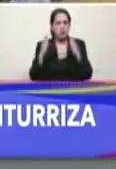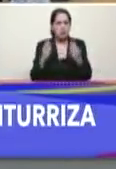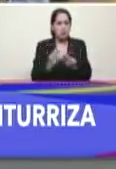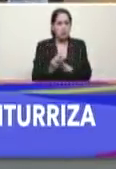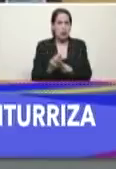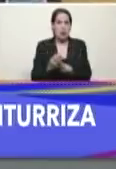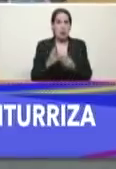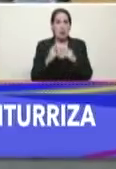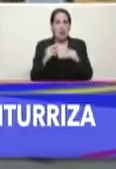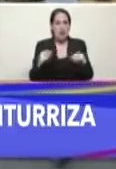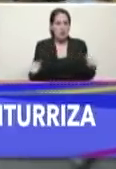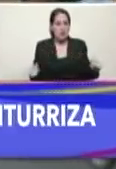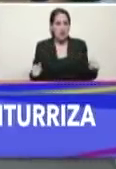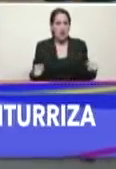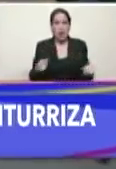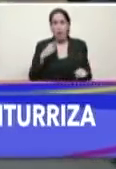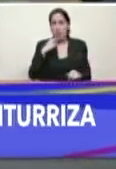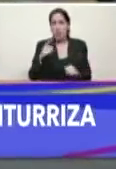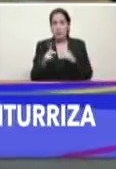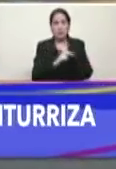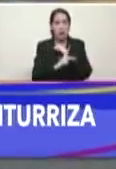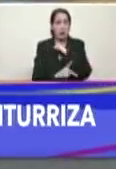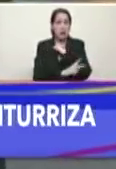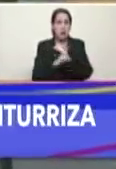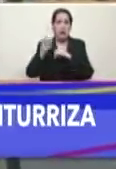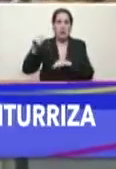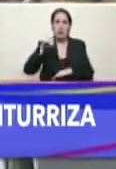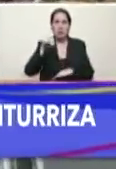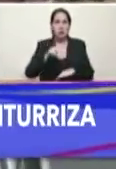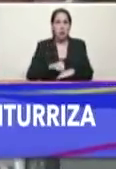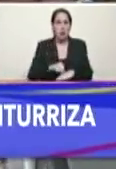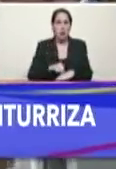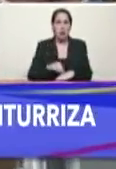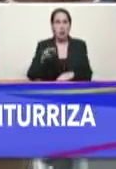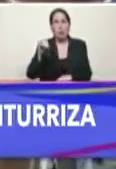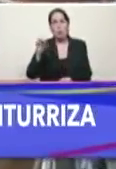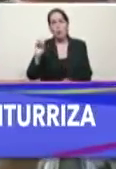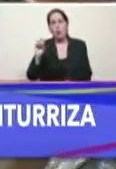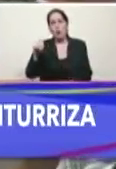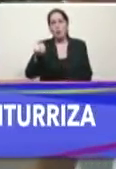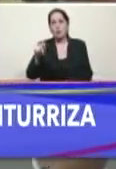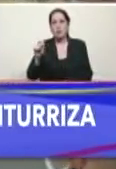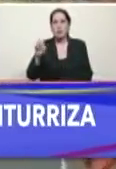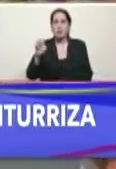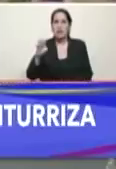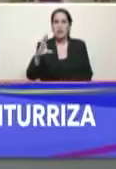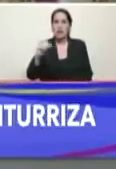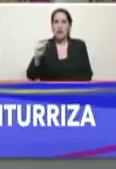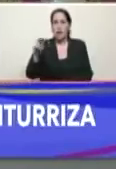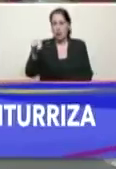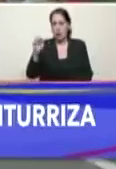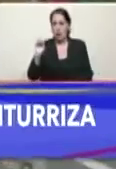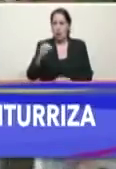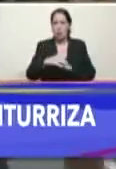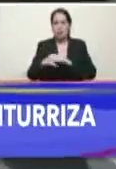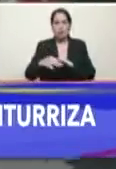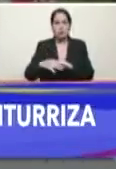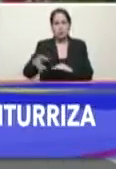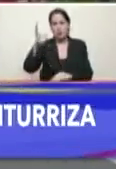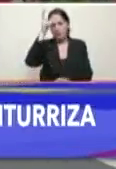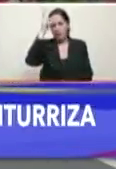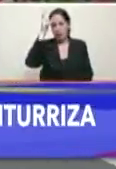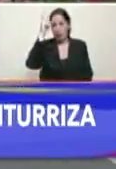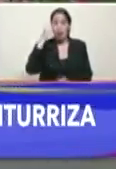decretaba monumento natural, parque nacional al Monte Cano. Allá en la península de Paraguaná, en el municipio Falcón, también